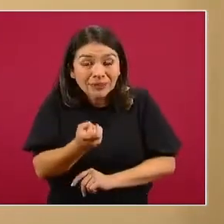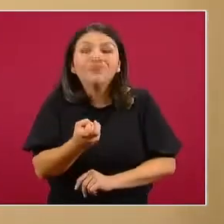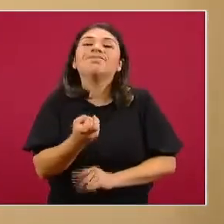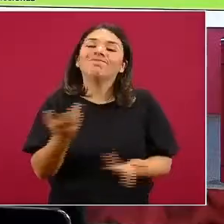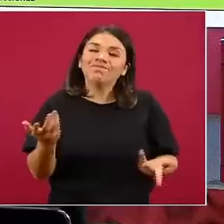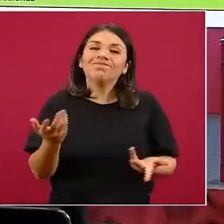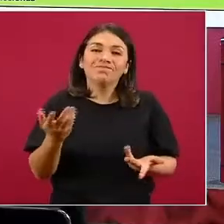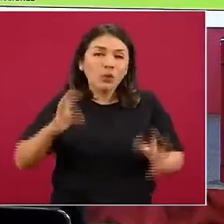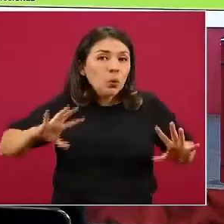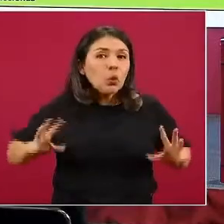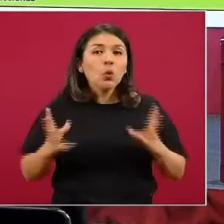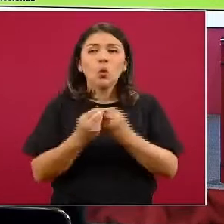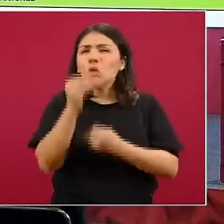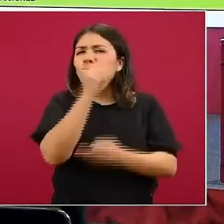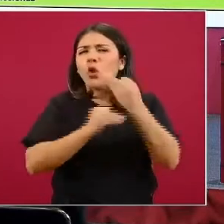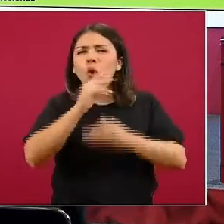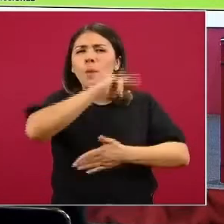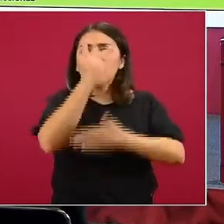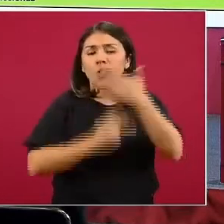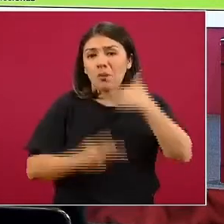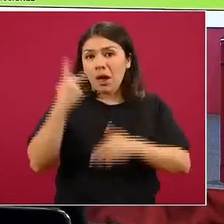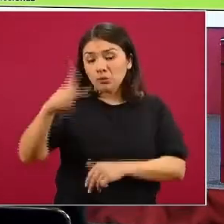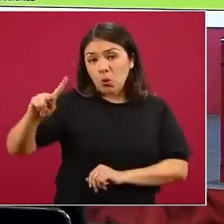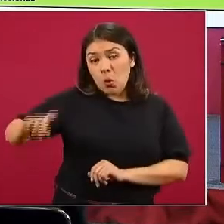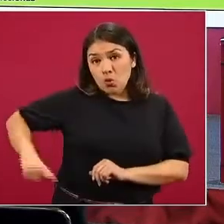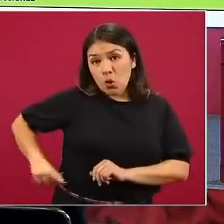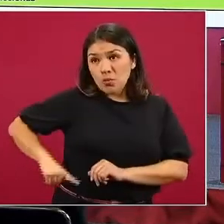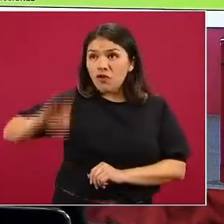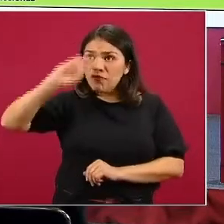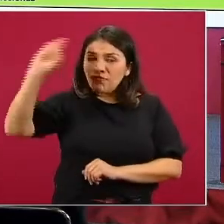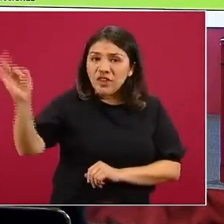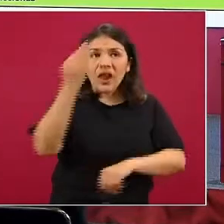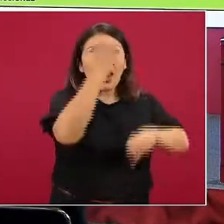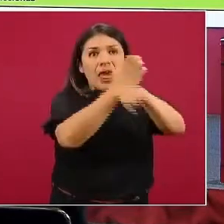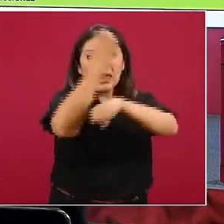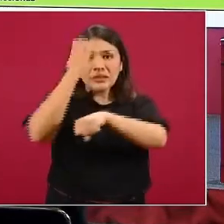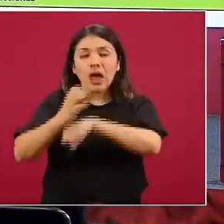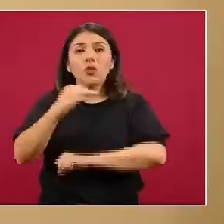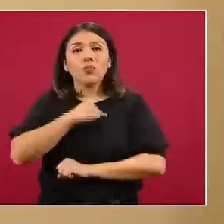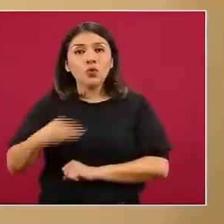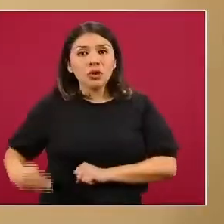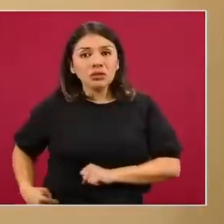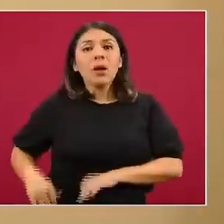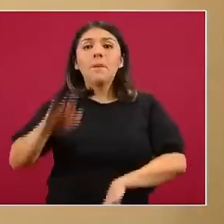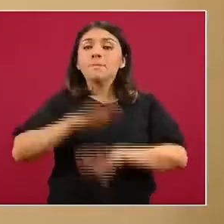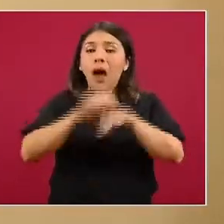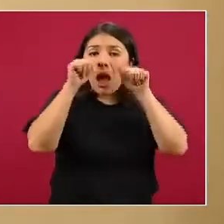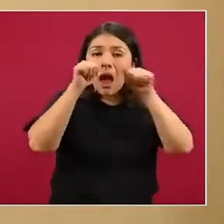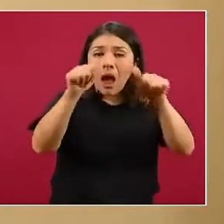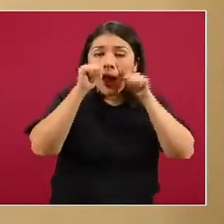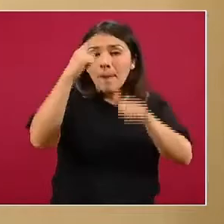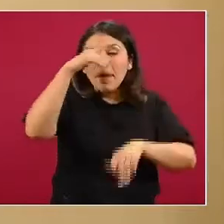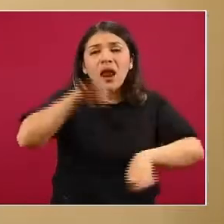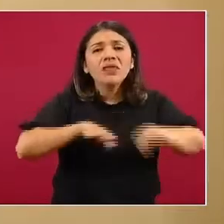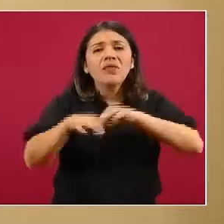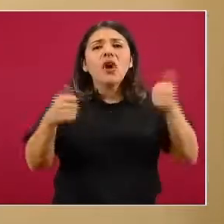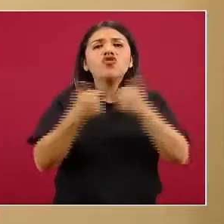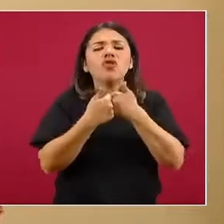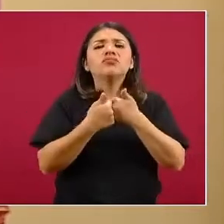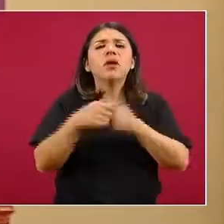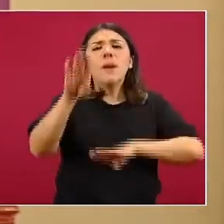eso, todos los programas del Estado a nivel federal, estatal y ahora municipal se enfocan en trabajar en los